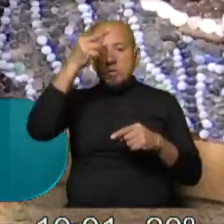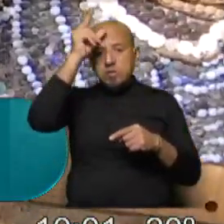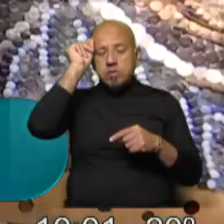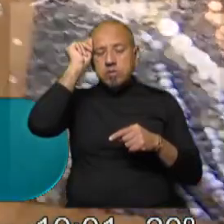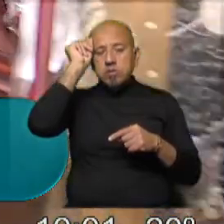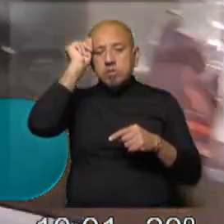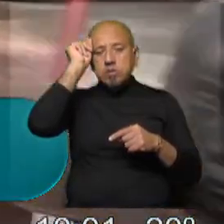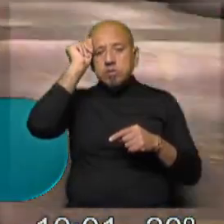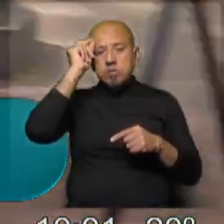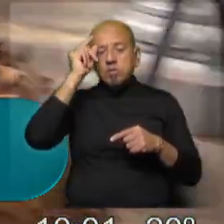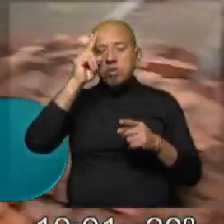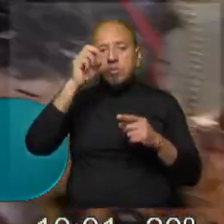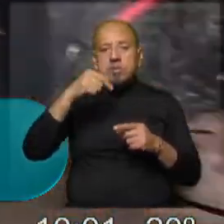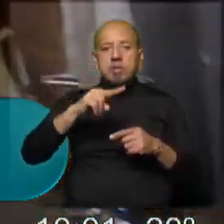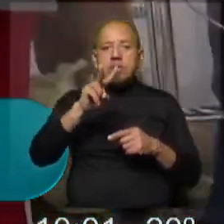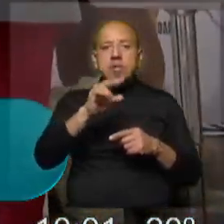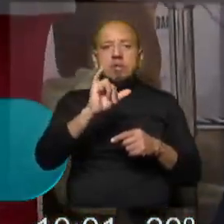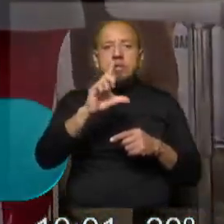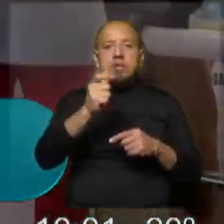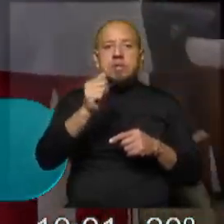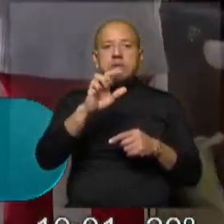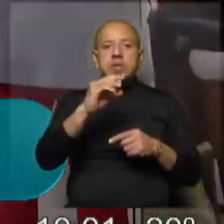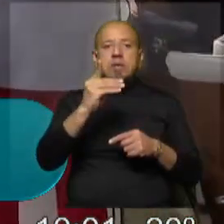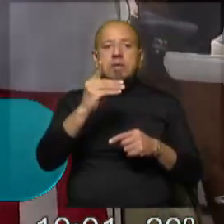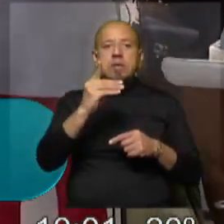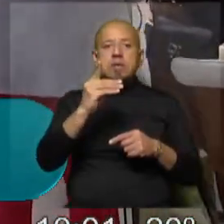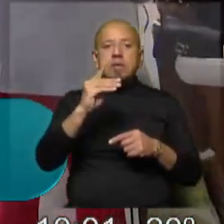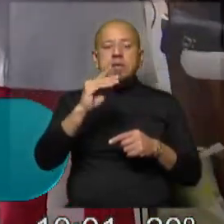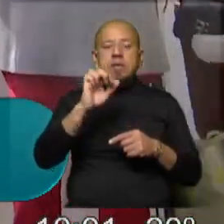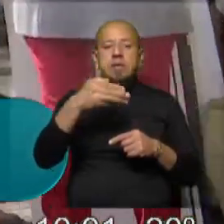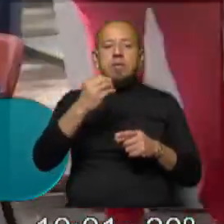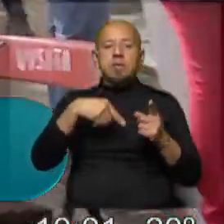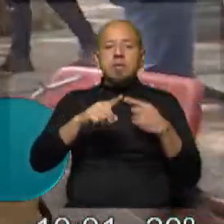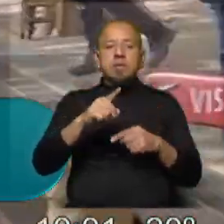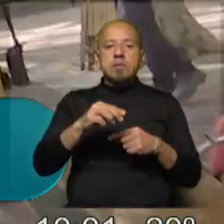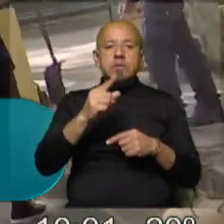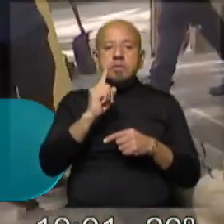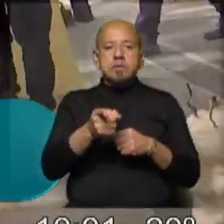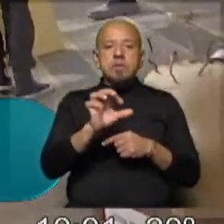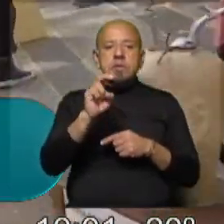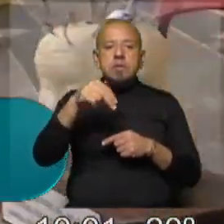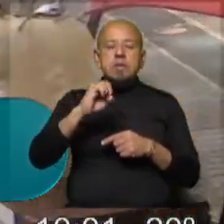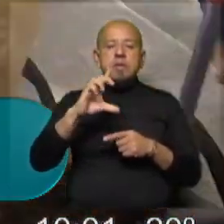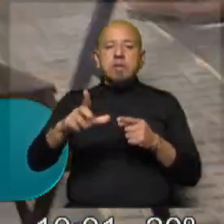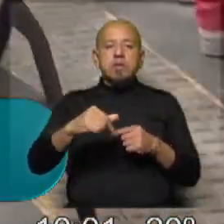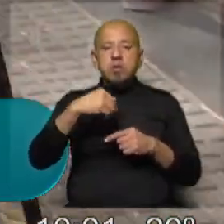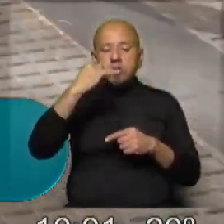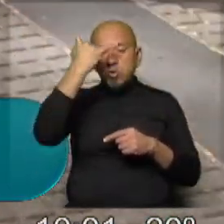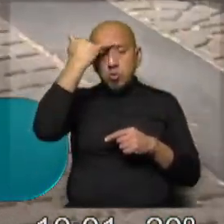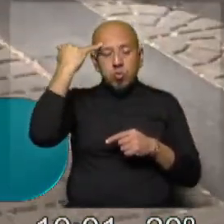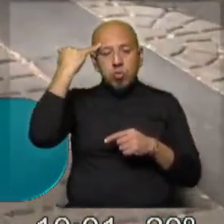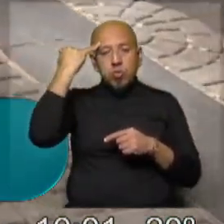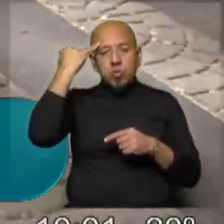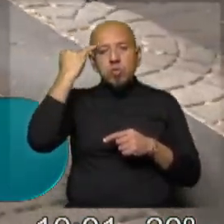Hospital Velardebo. Te quería mostrar que siempre el geniol fue rubio. En todas las farmacias estaba la forma de en yeso de